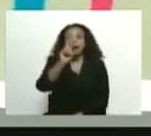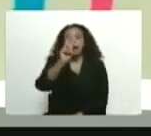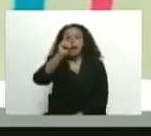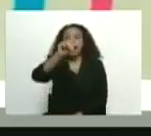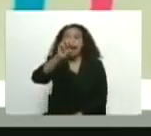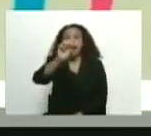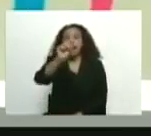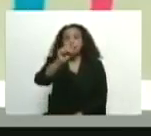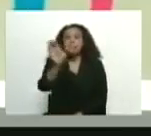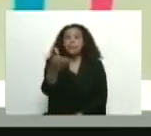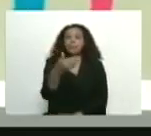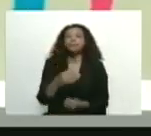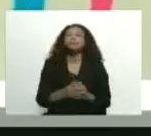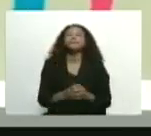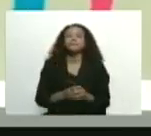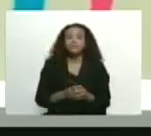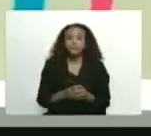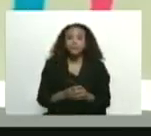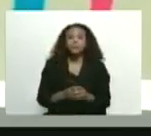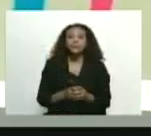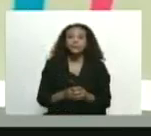presidente.